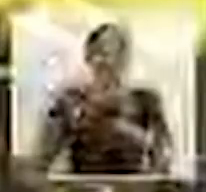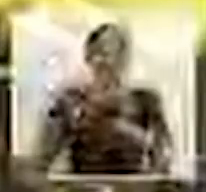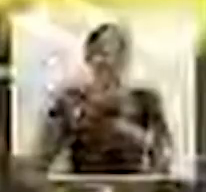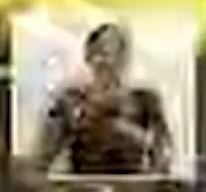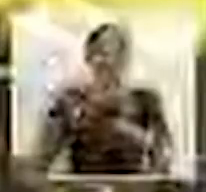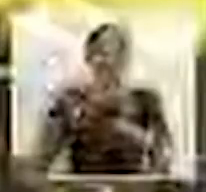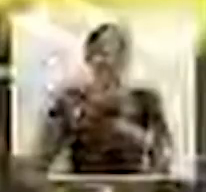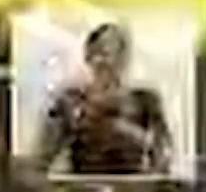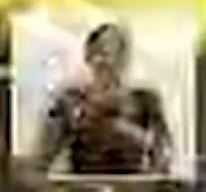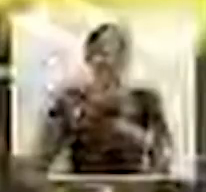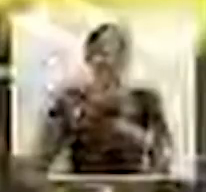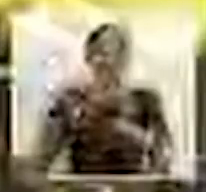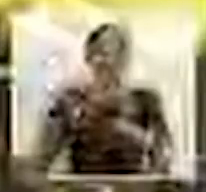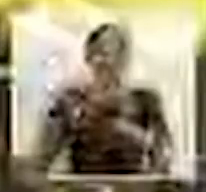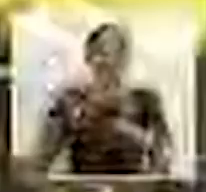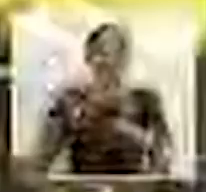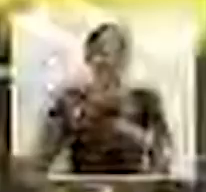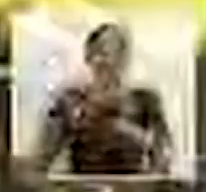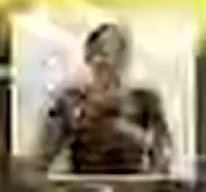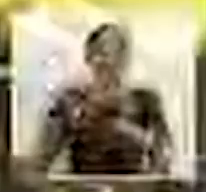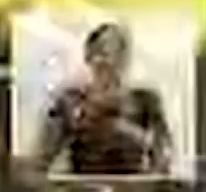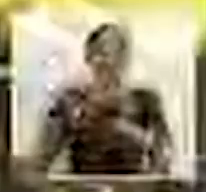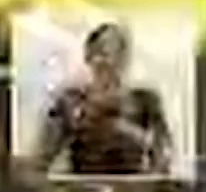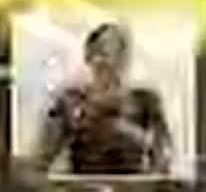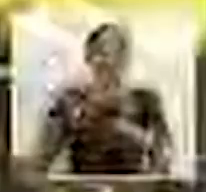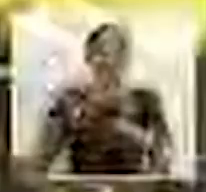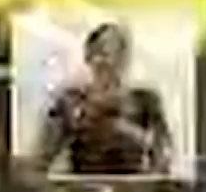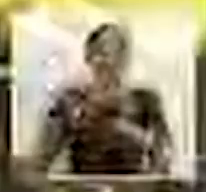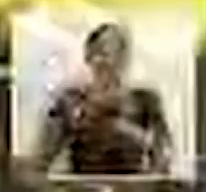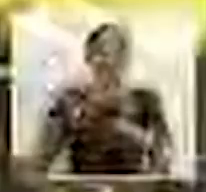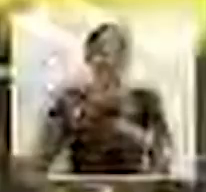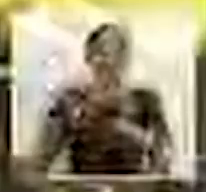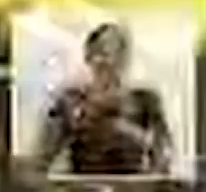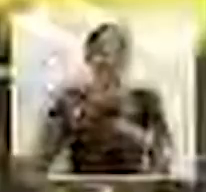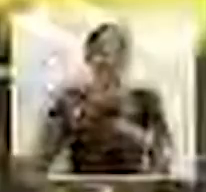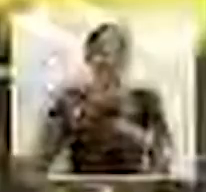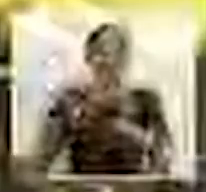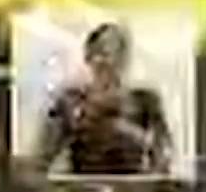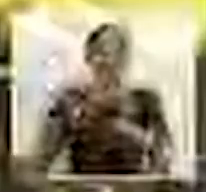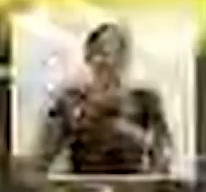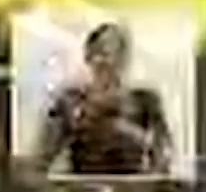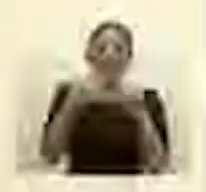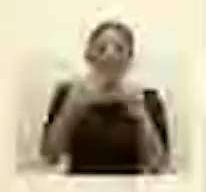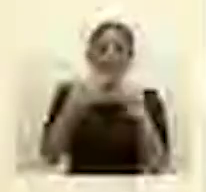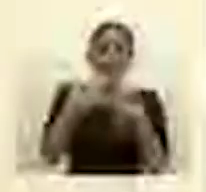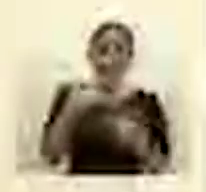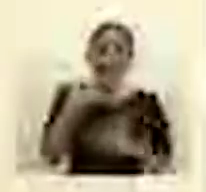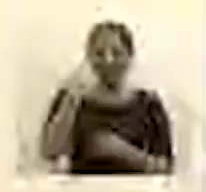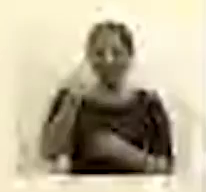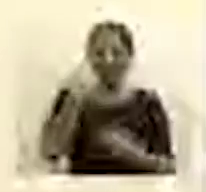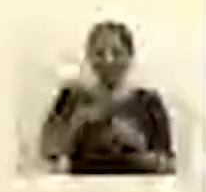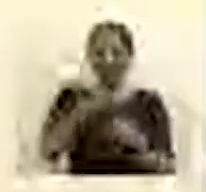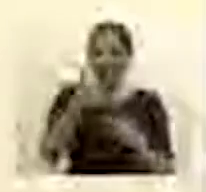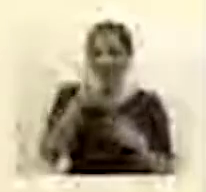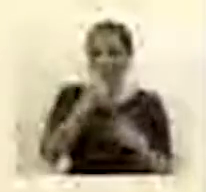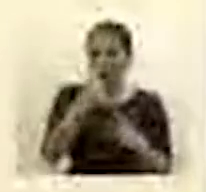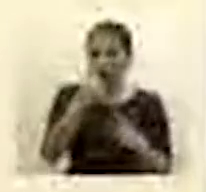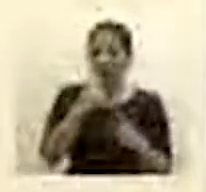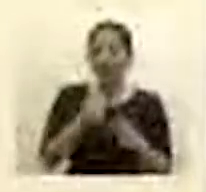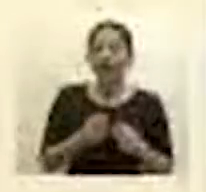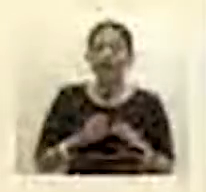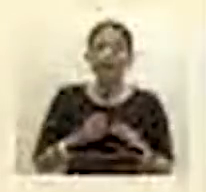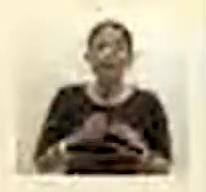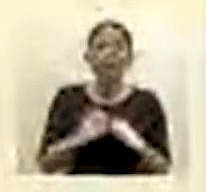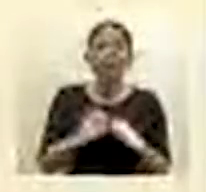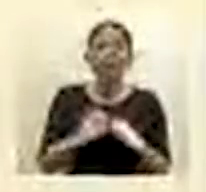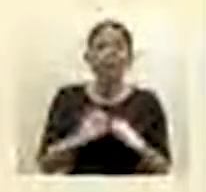Gracias. Ministro de Salud, el doctor Daniel Salas. Muchas gracias por las dos preguntas.